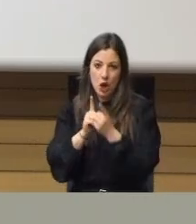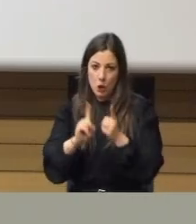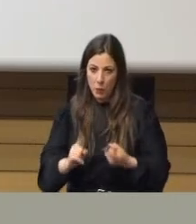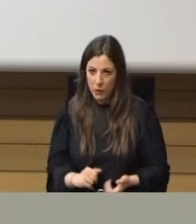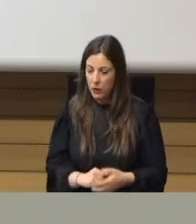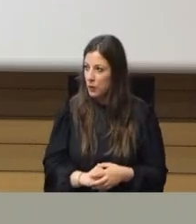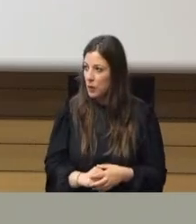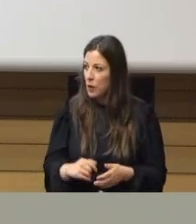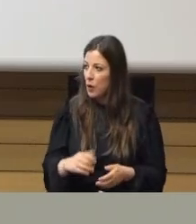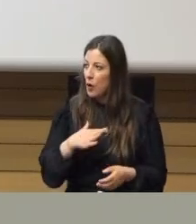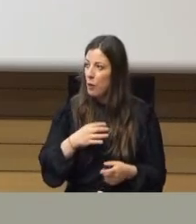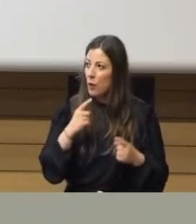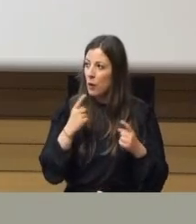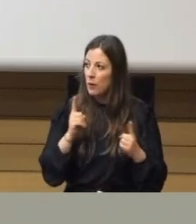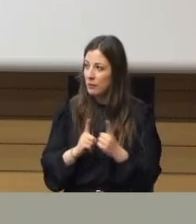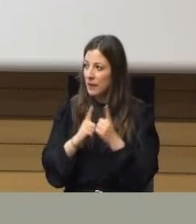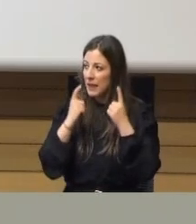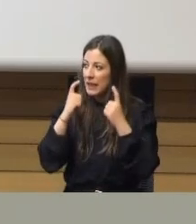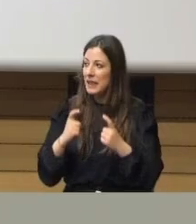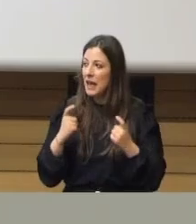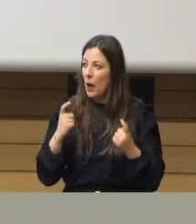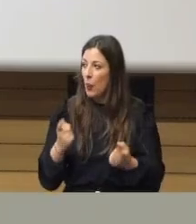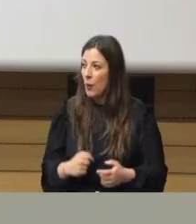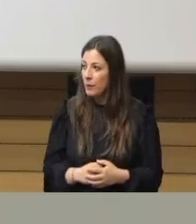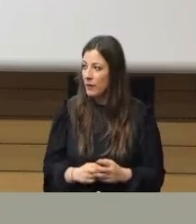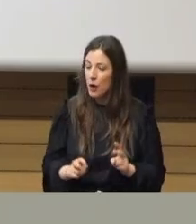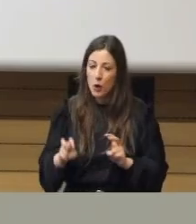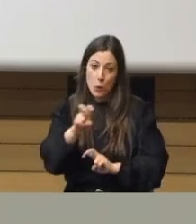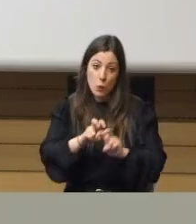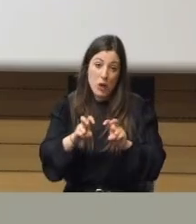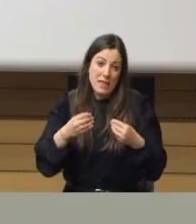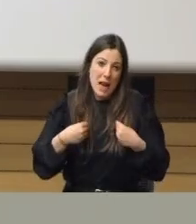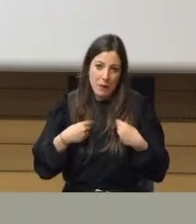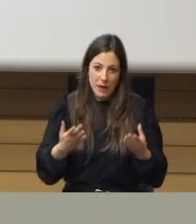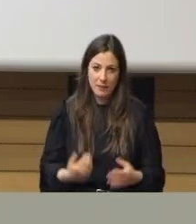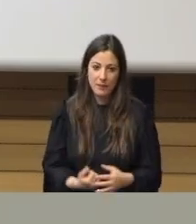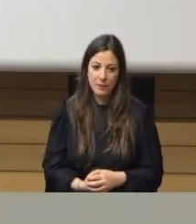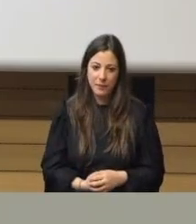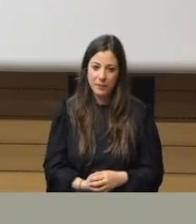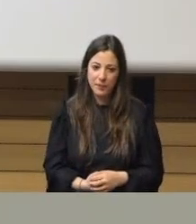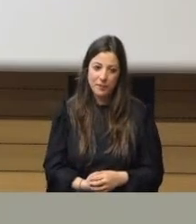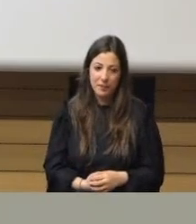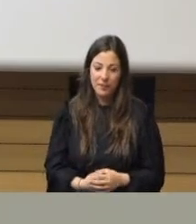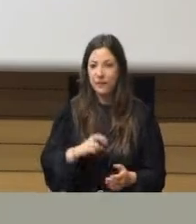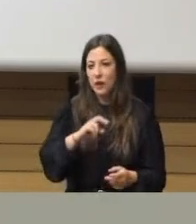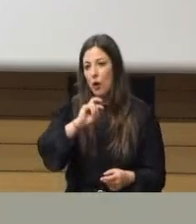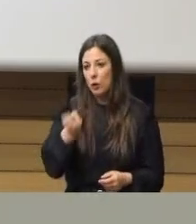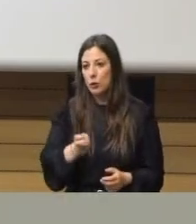encontrar intentando buscarse la vida, ¿no? Bien, luego tenemos